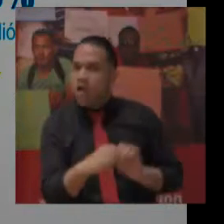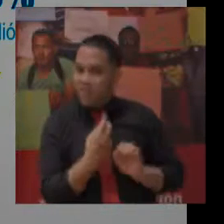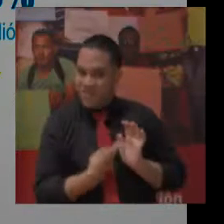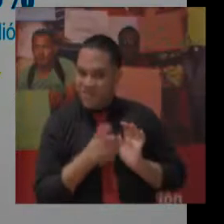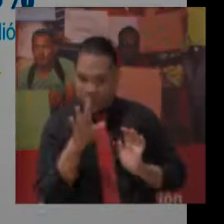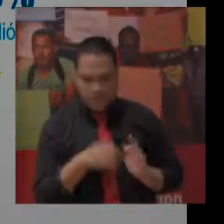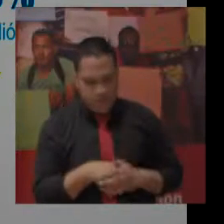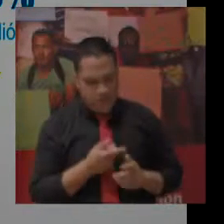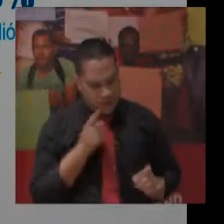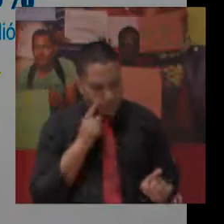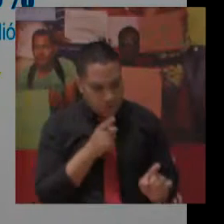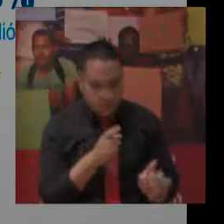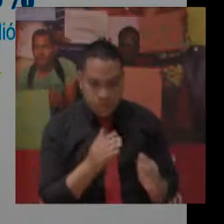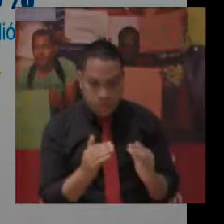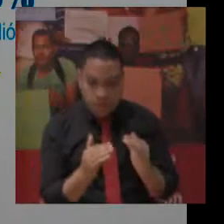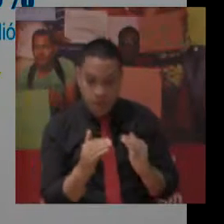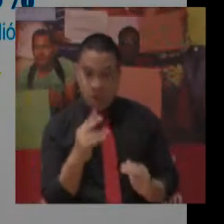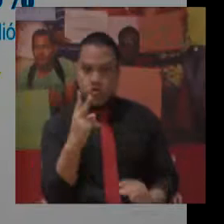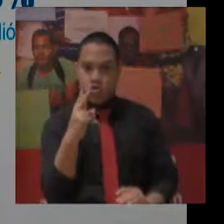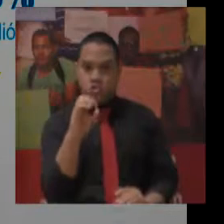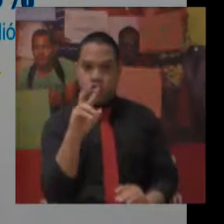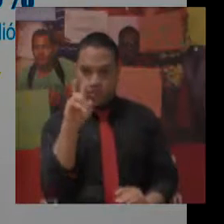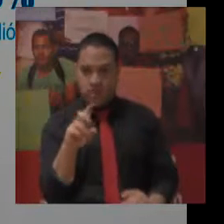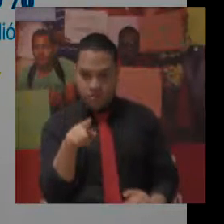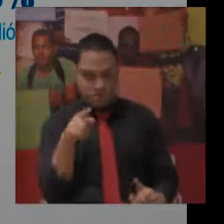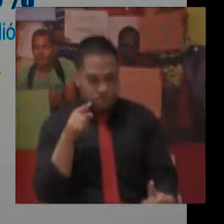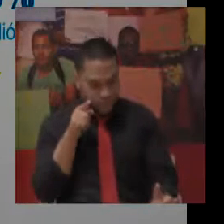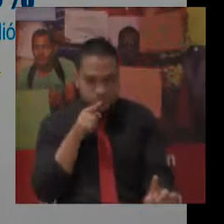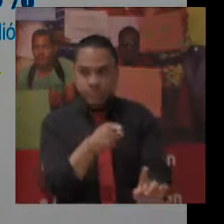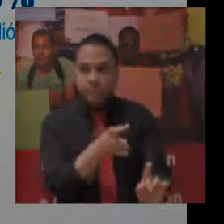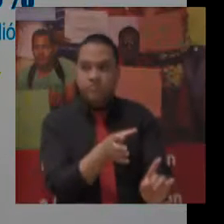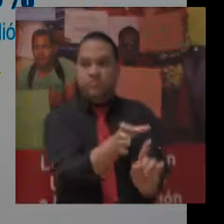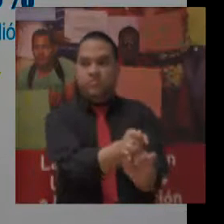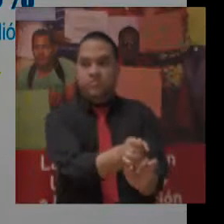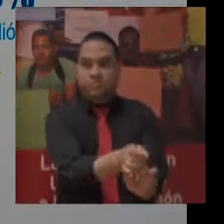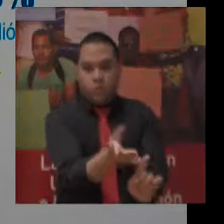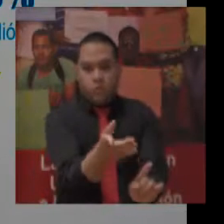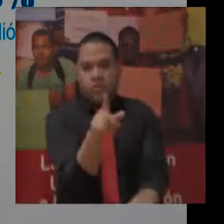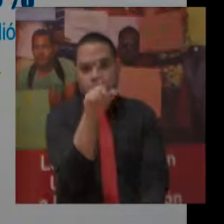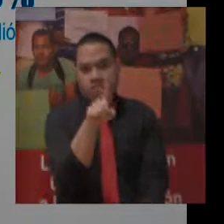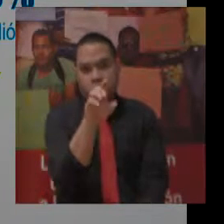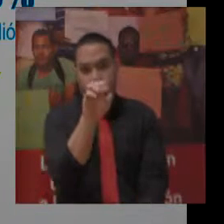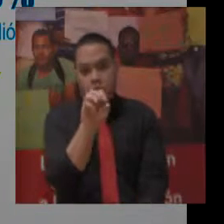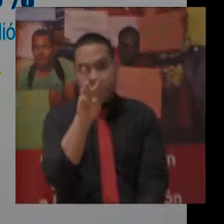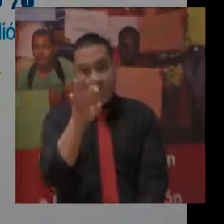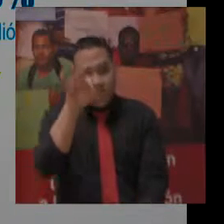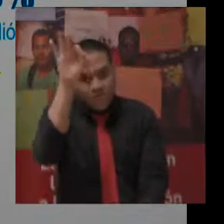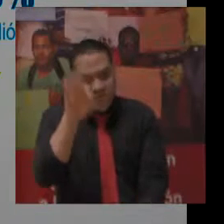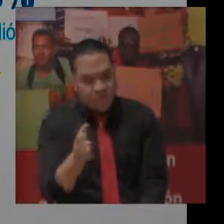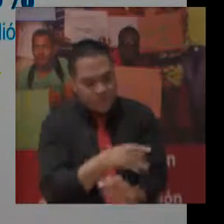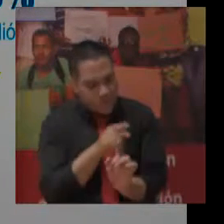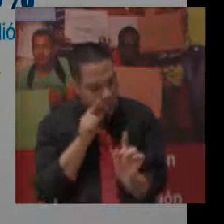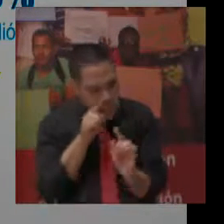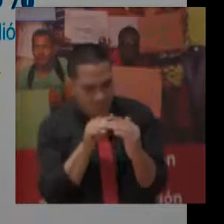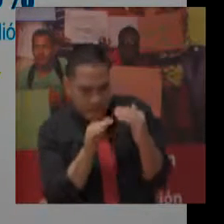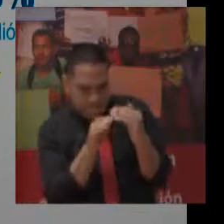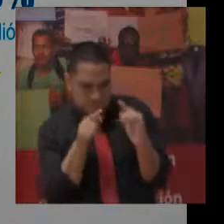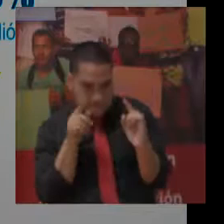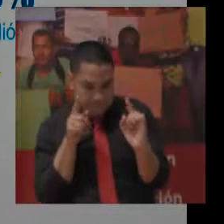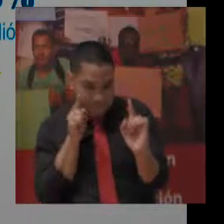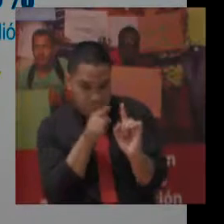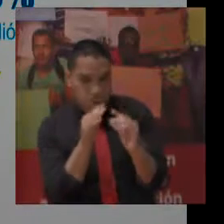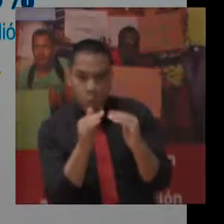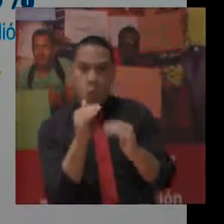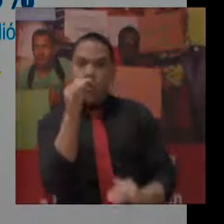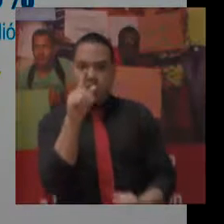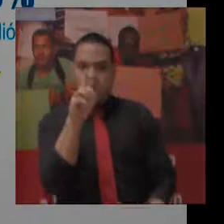Logramos adelantar 207 procesos comunitarios, es decir, cumplimos un 103% de lo que nos habíamos propuesto. ¿Pero